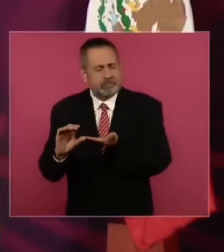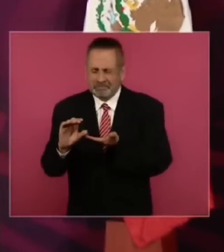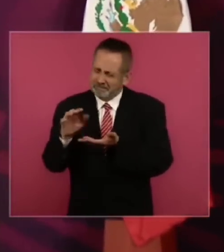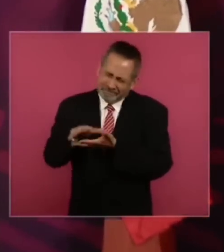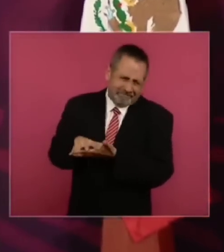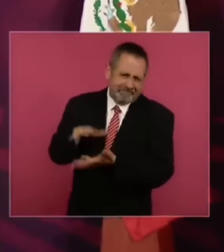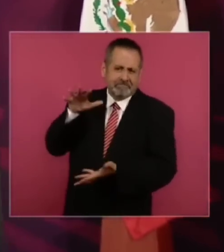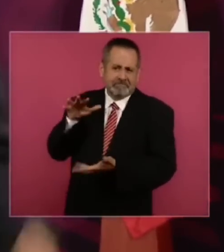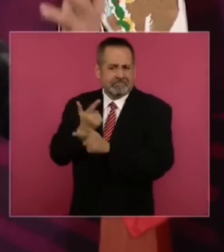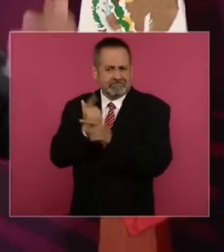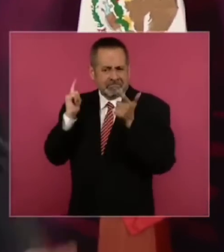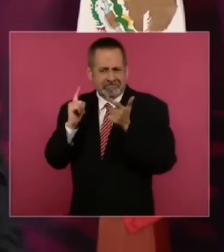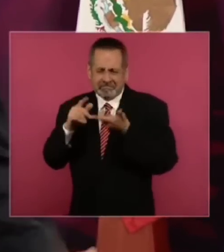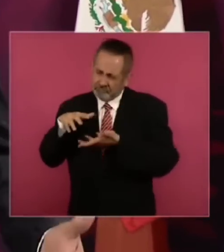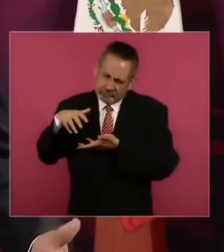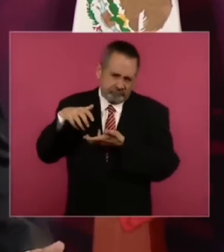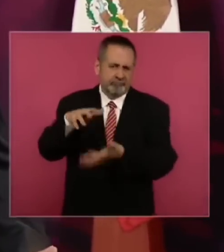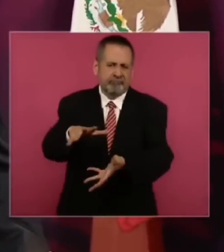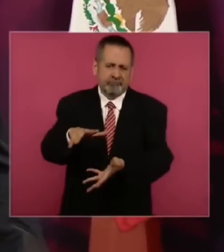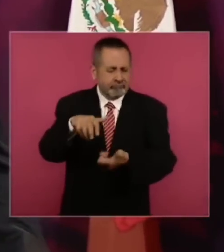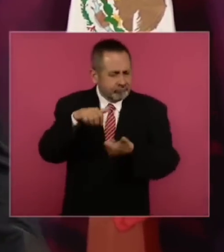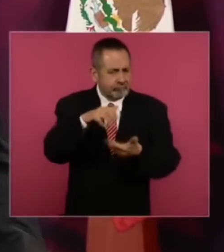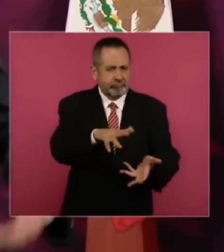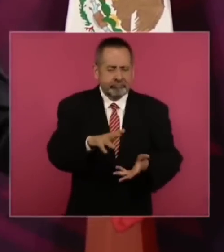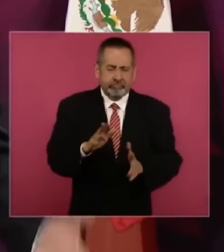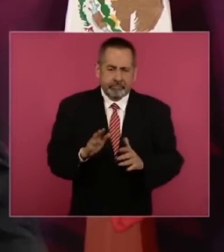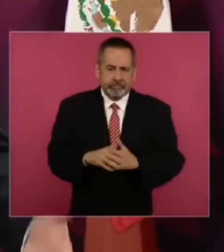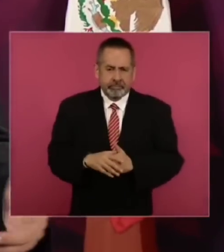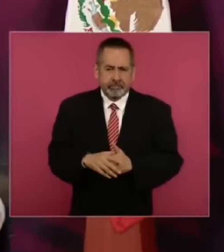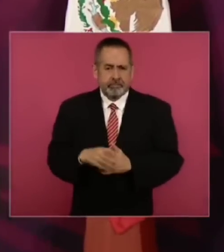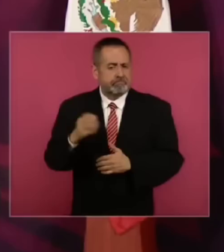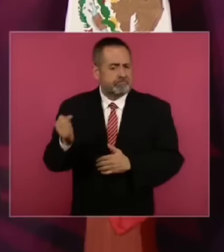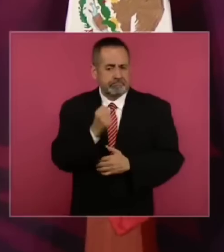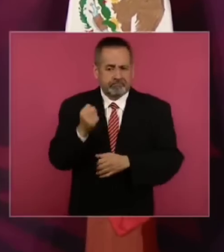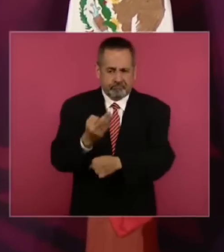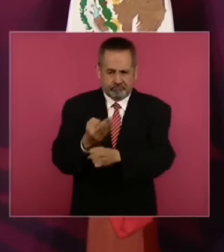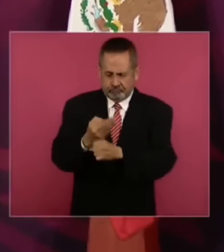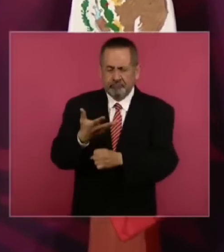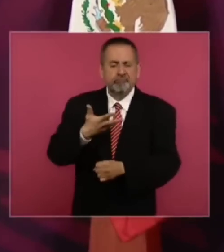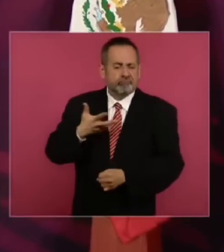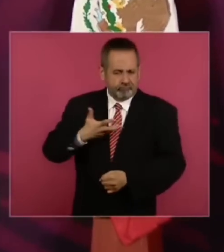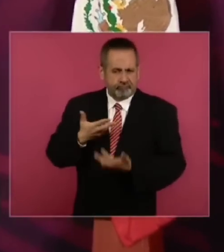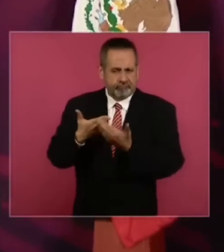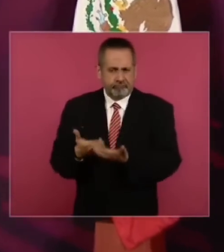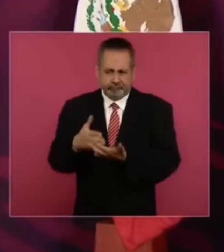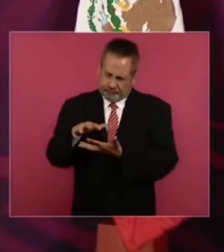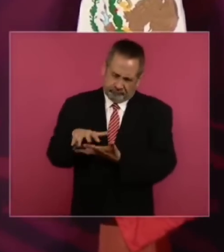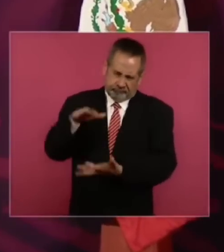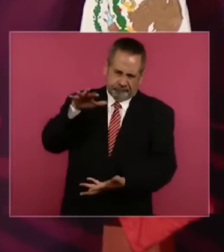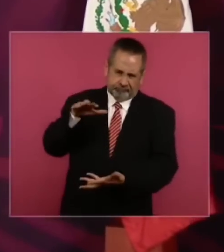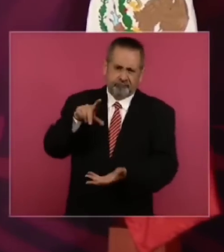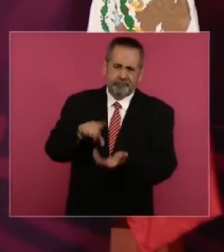límites y afortunadamente tenemos presupuesto